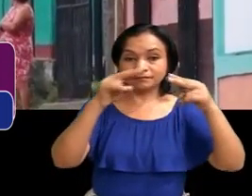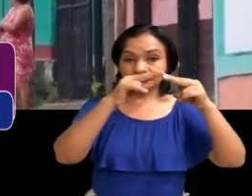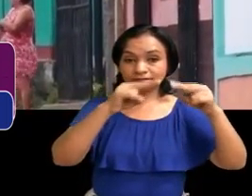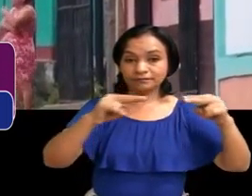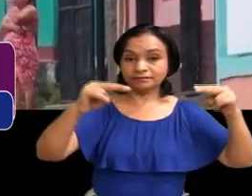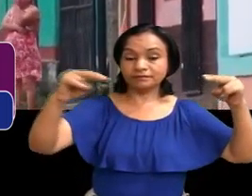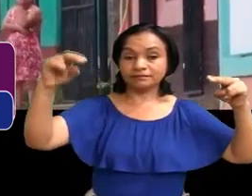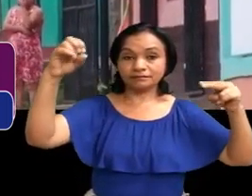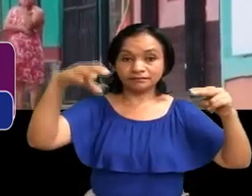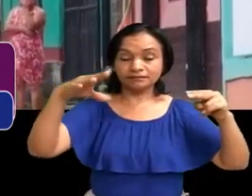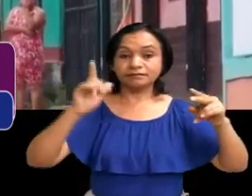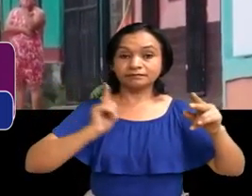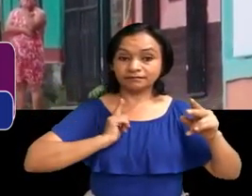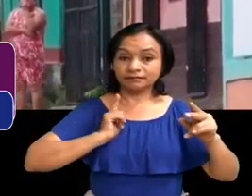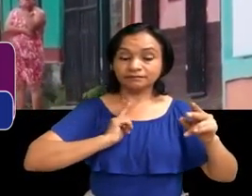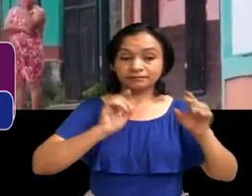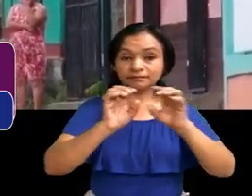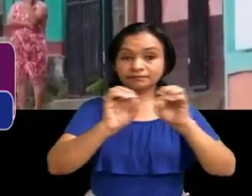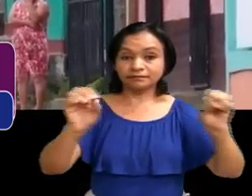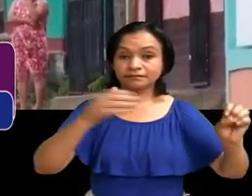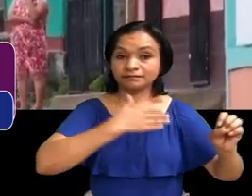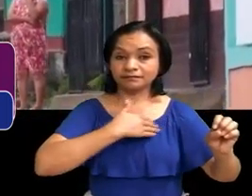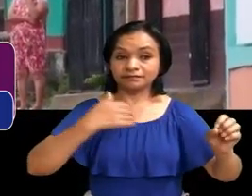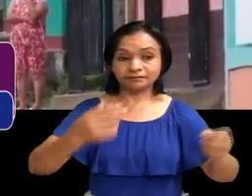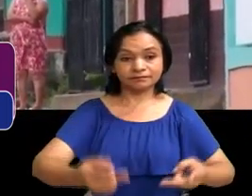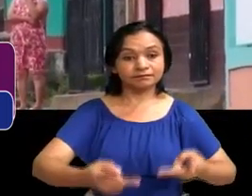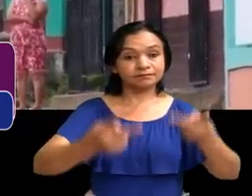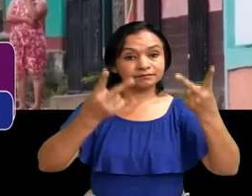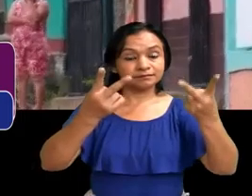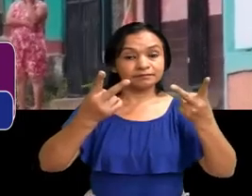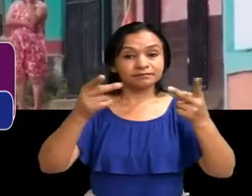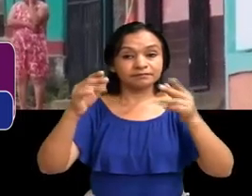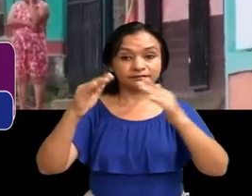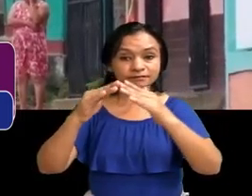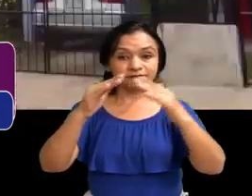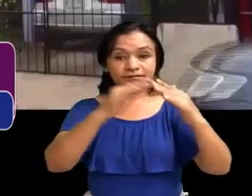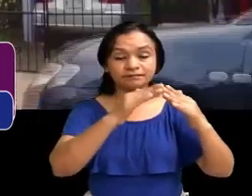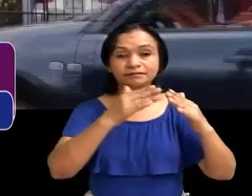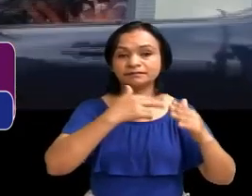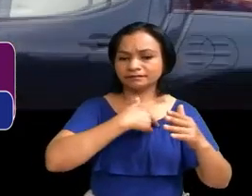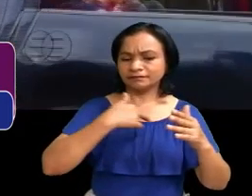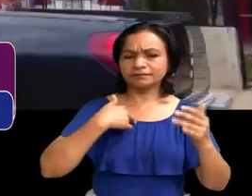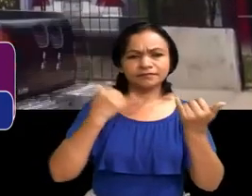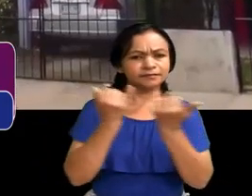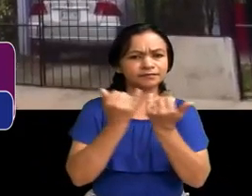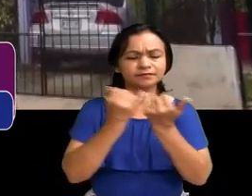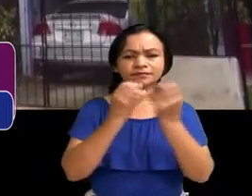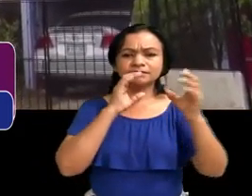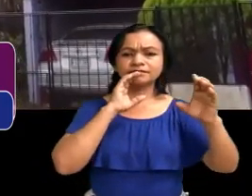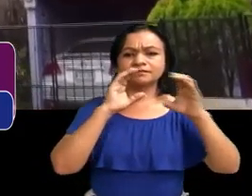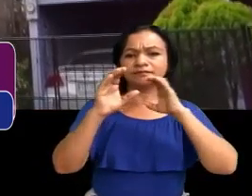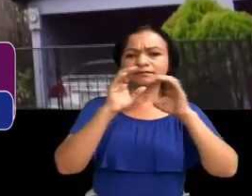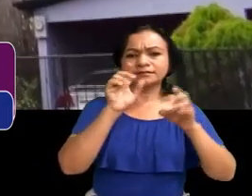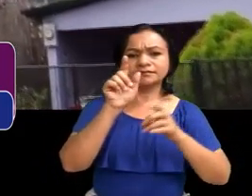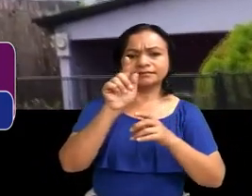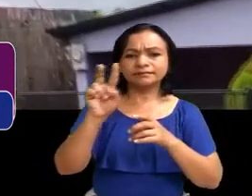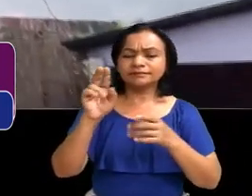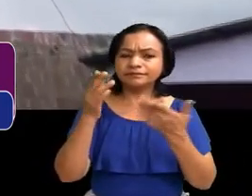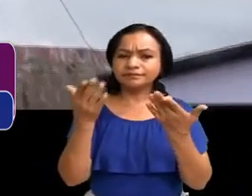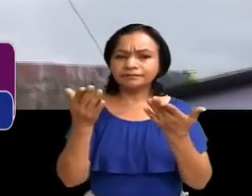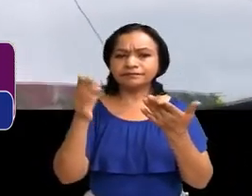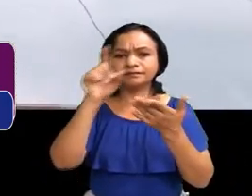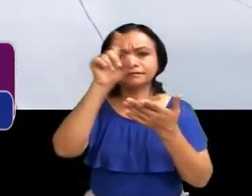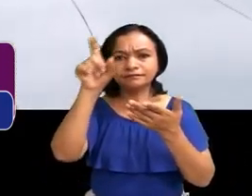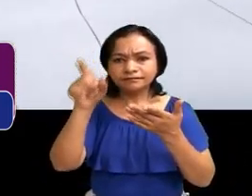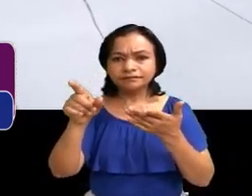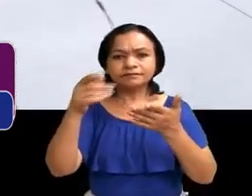la energía donde no hay, y mejorar la calidad de esa energía en los lugares que existe, pues hagamos lo mismo con internet. Ya que existe esa